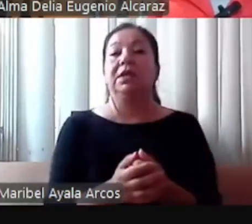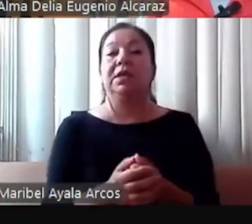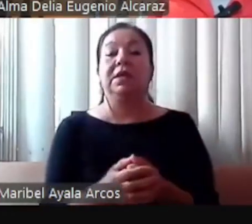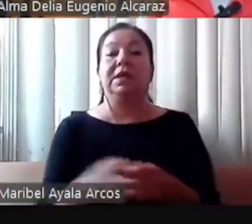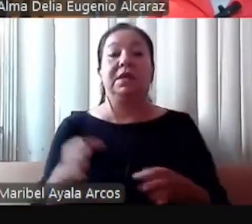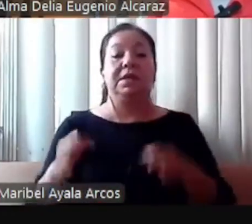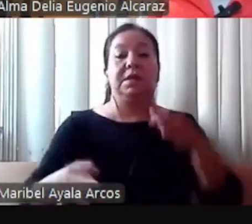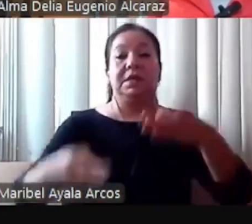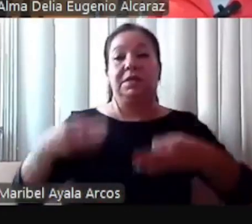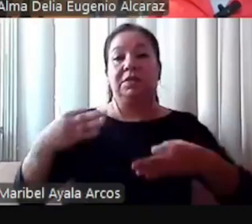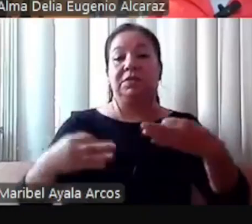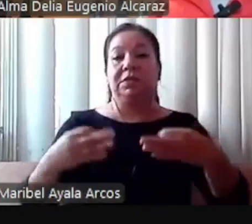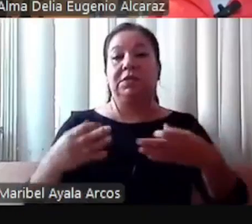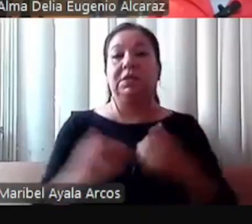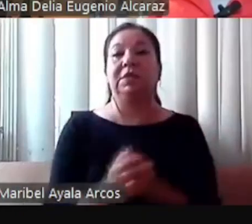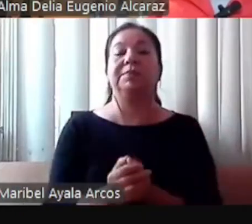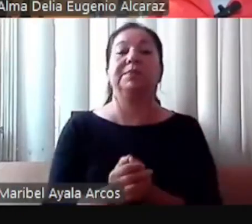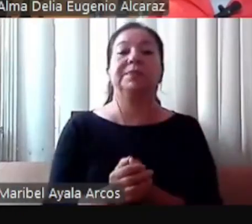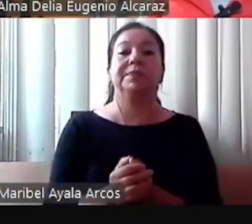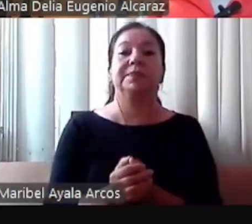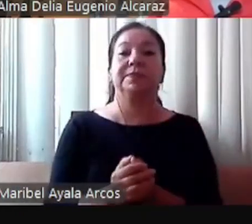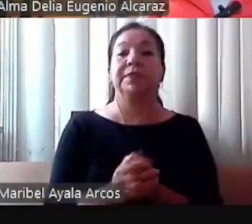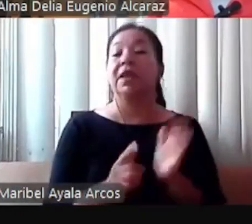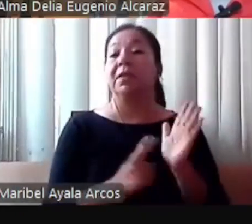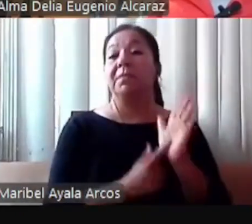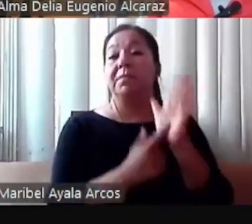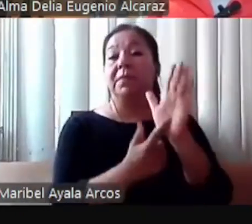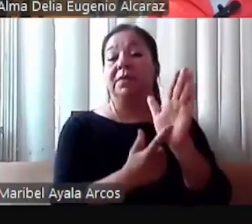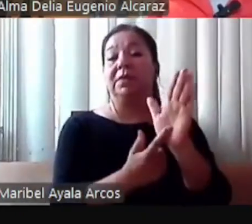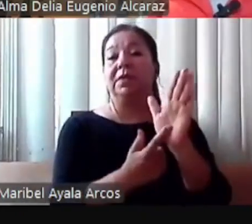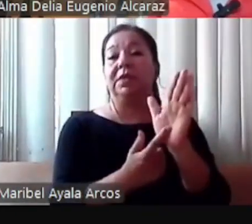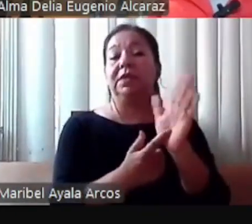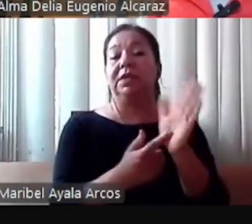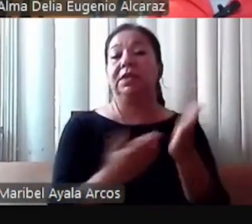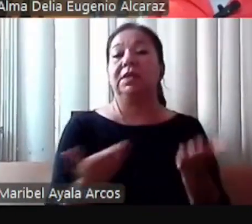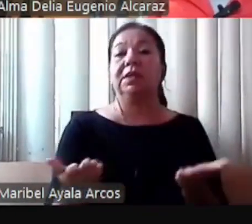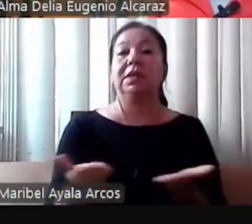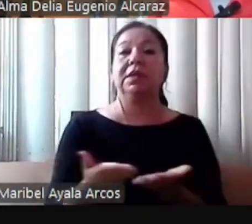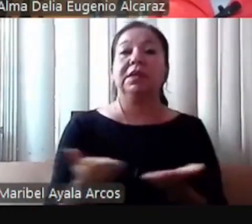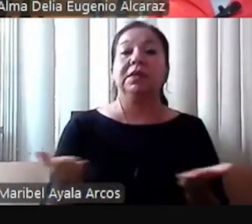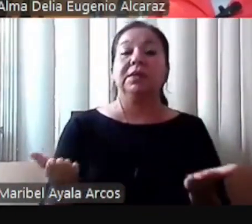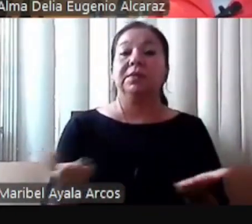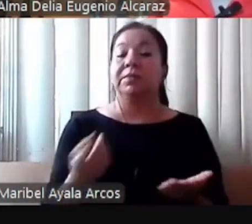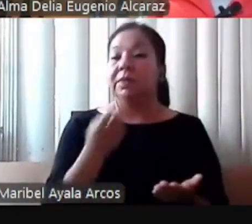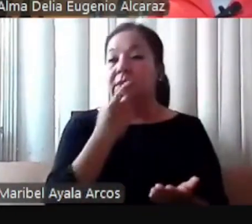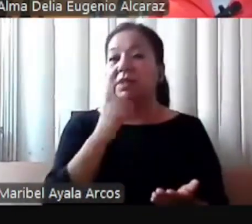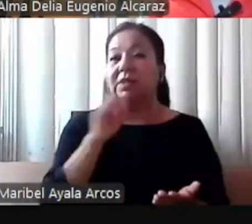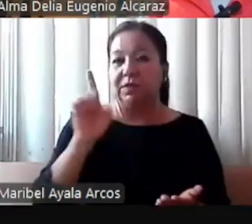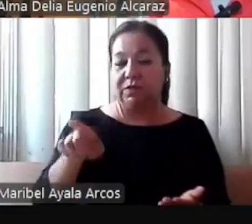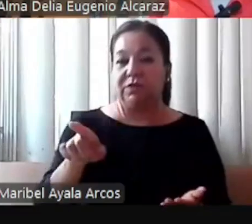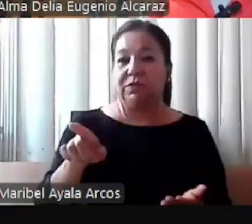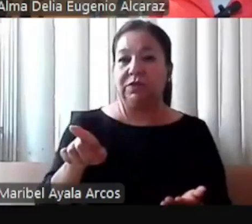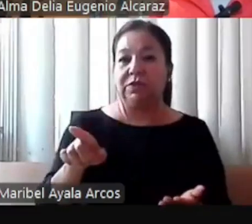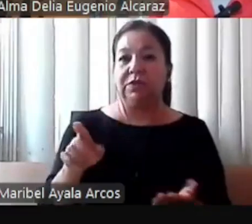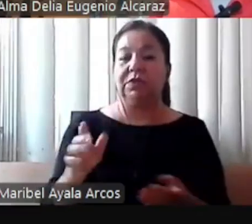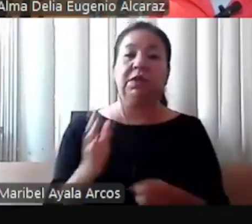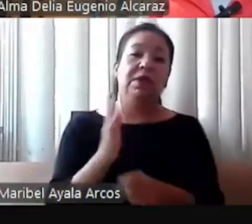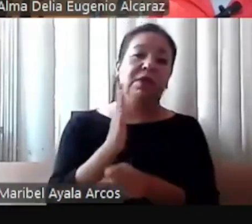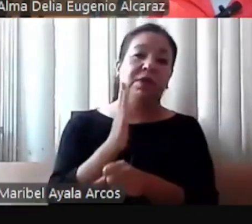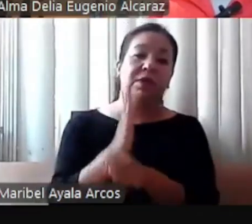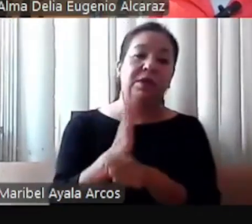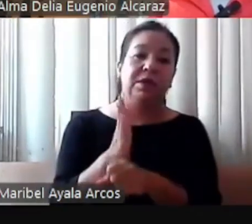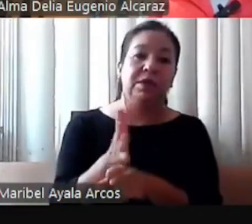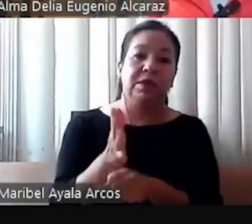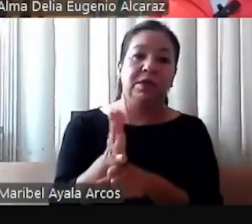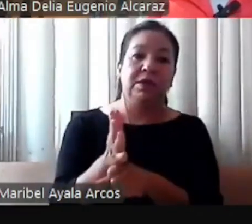niñez. En el cuerpo del presente proyecto se propone declarar el sobreseimiento de la queja por cuanto hace la infracción atribuida al quejoso por la